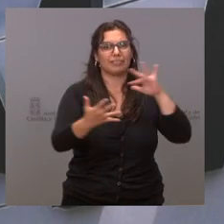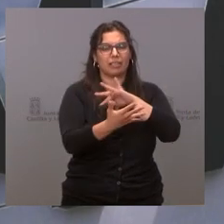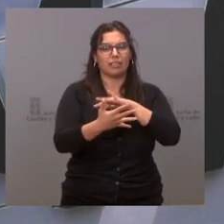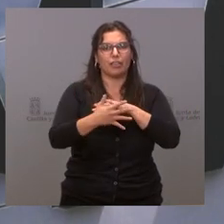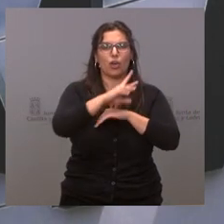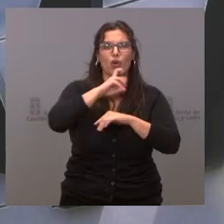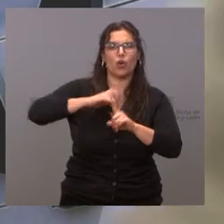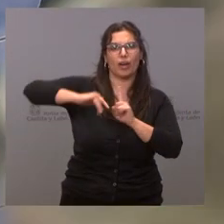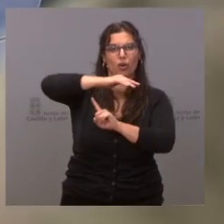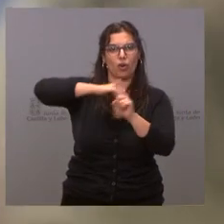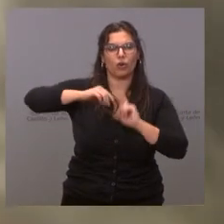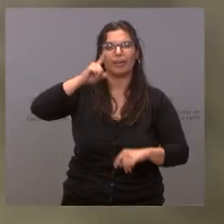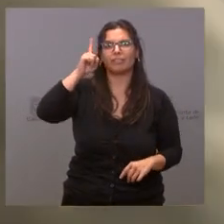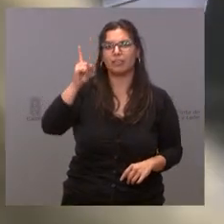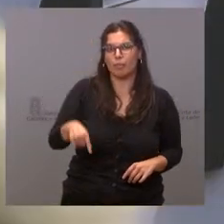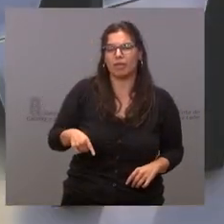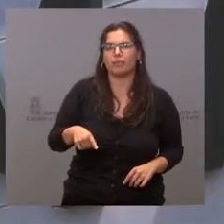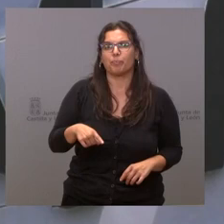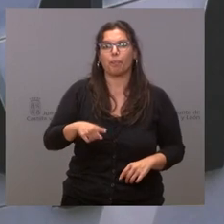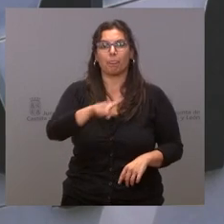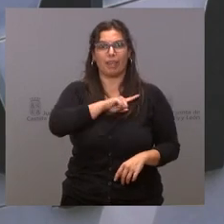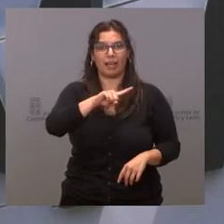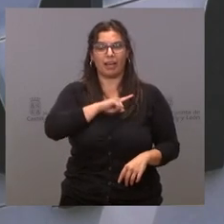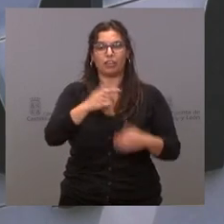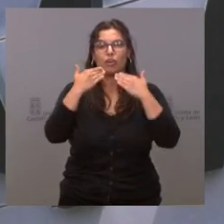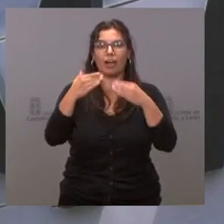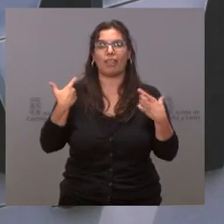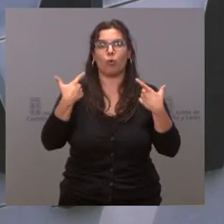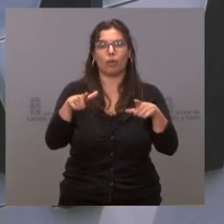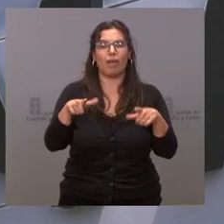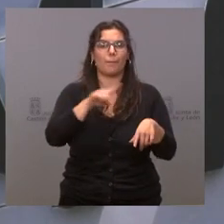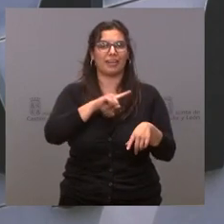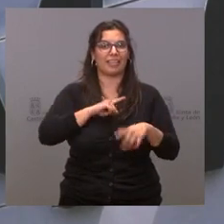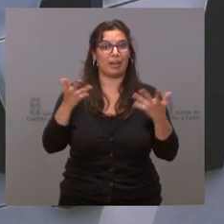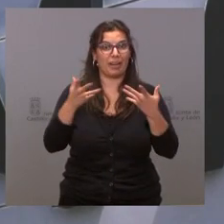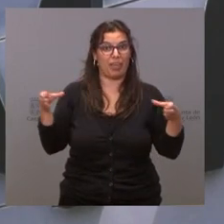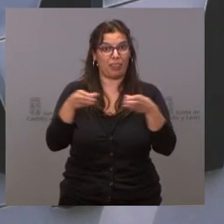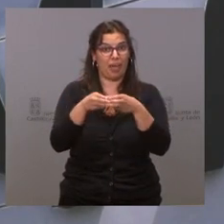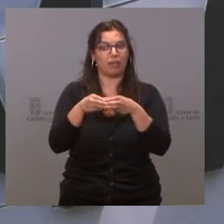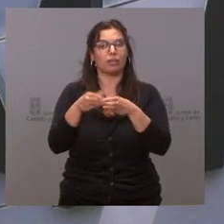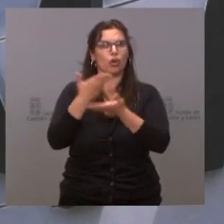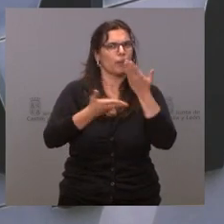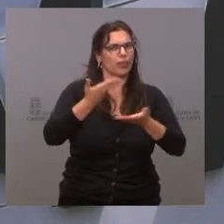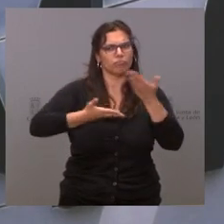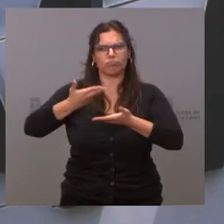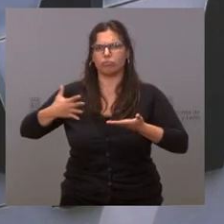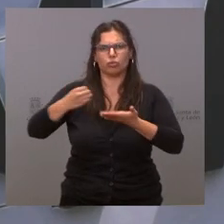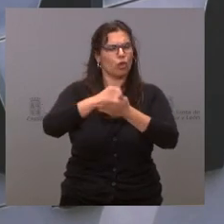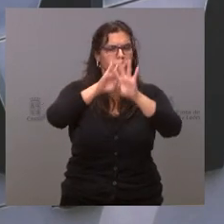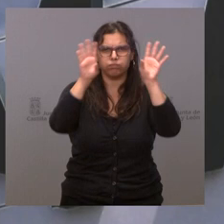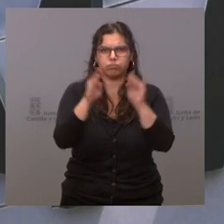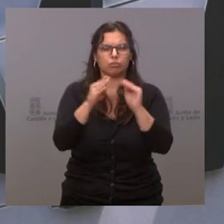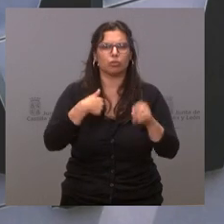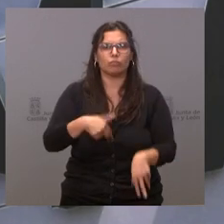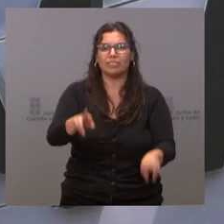ecológica también el ejército a través de la unidad militar de emergencias en fin en fin yo espero